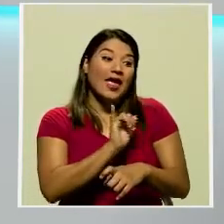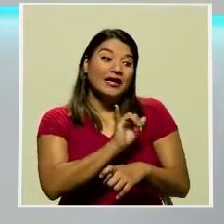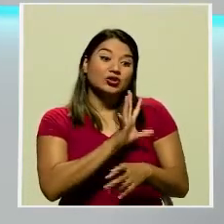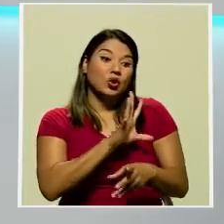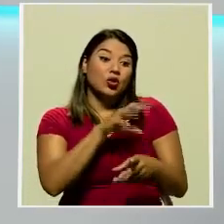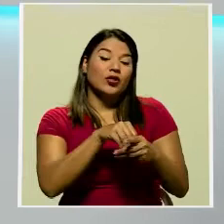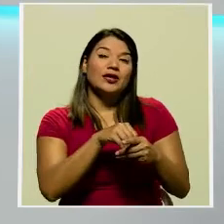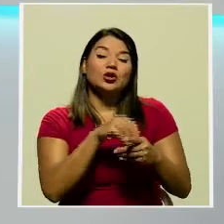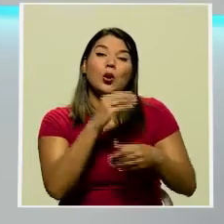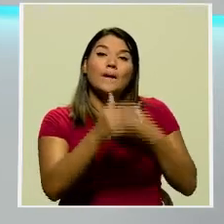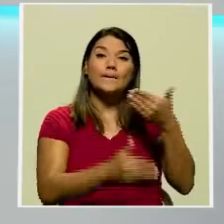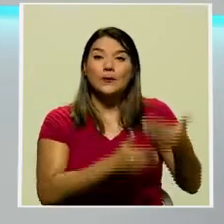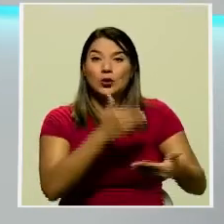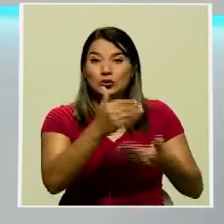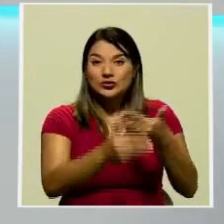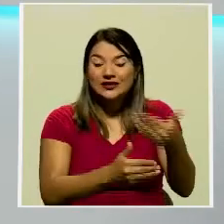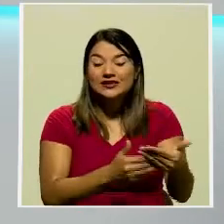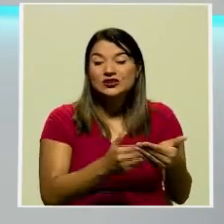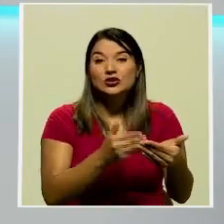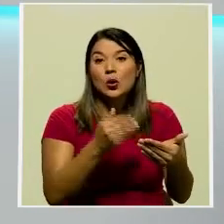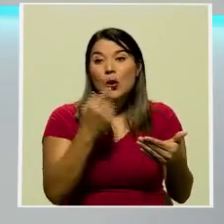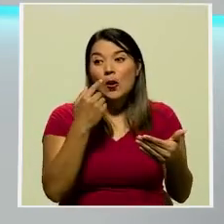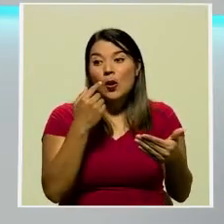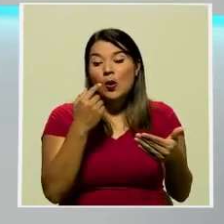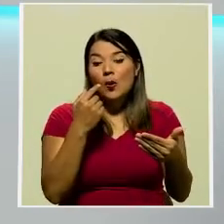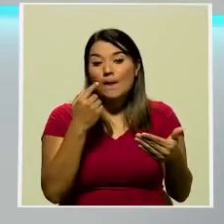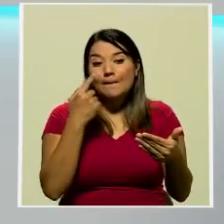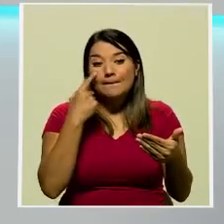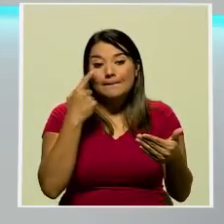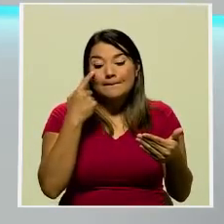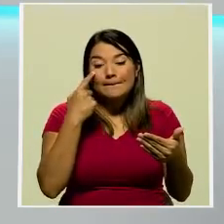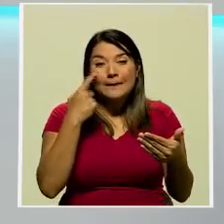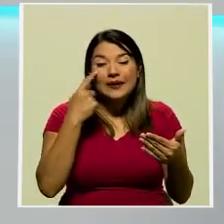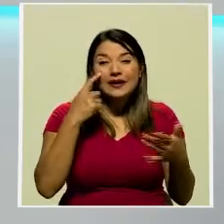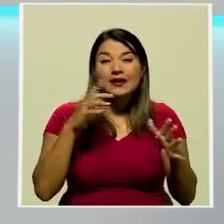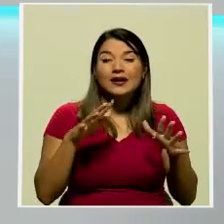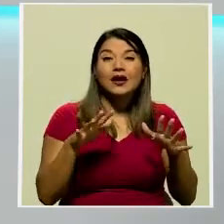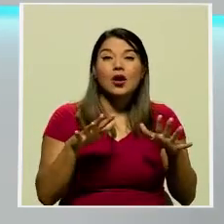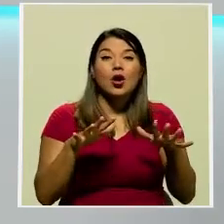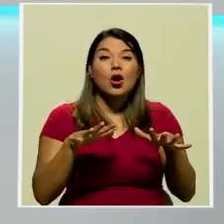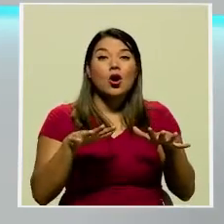proceso de ver de qué cuero